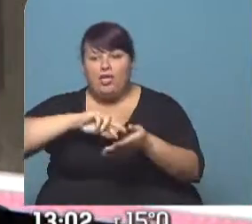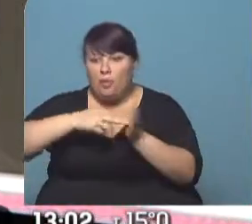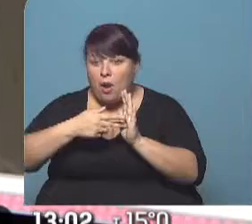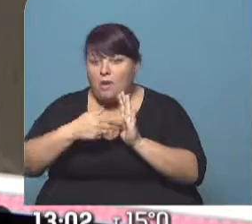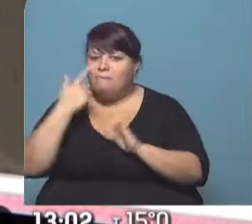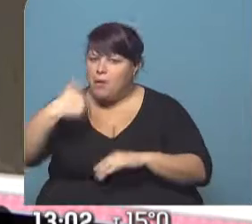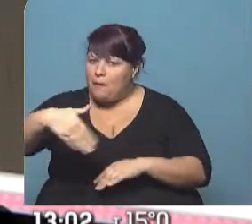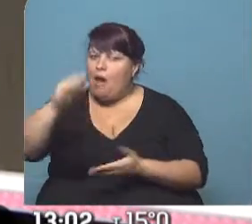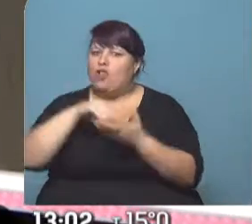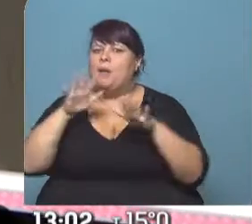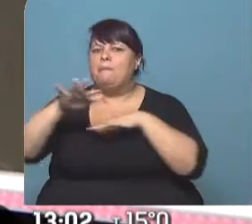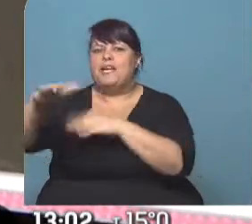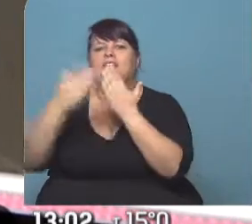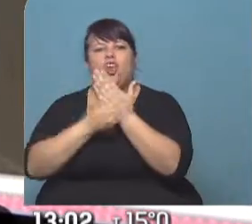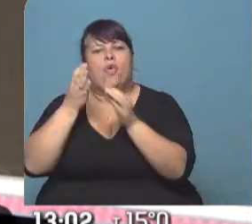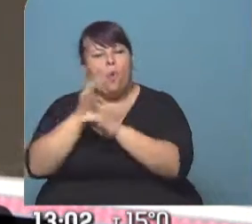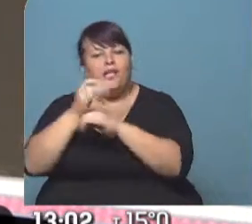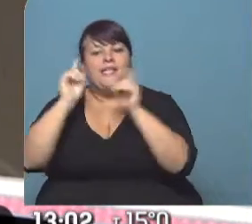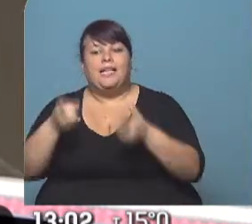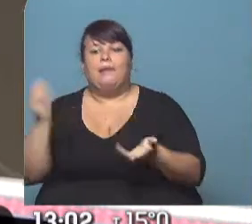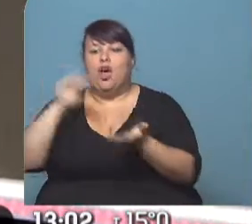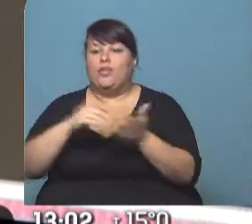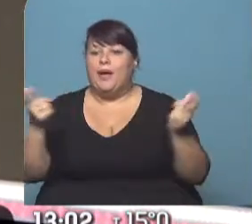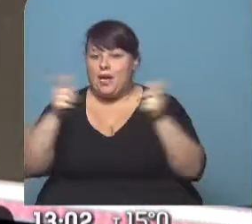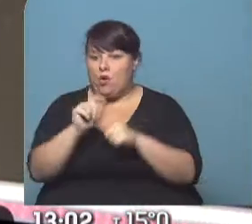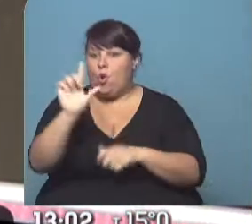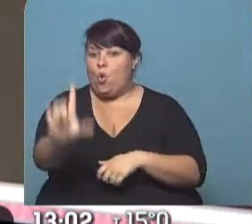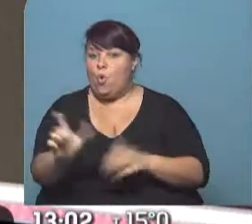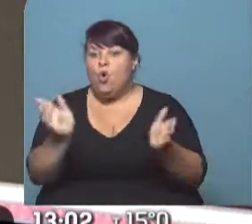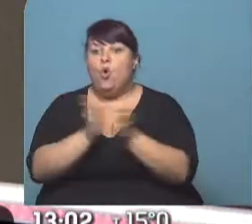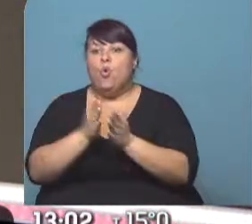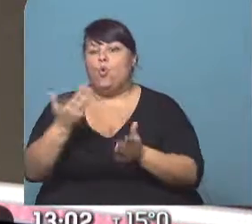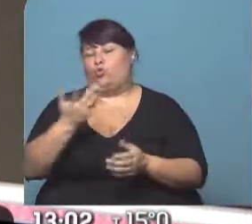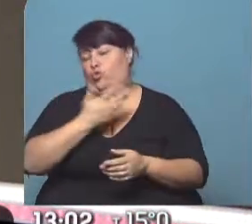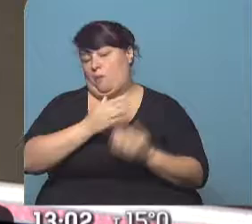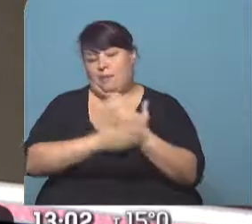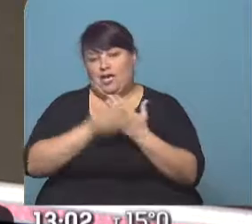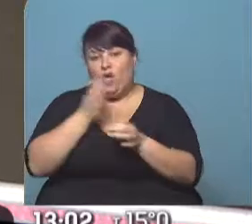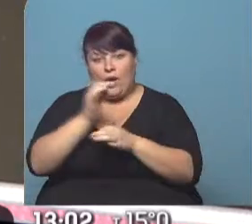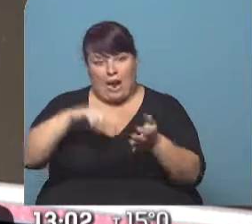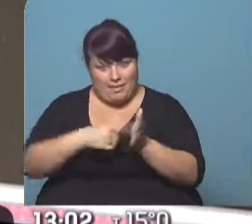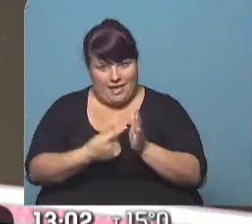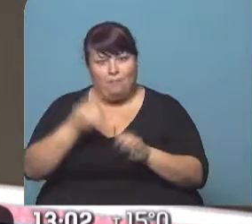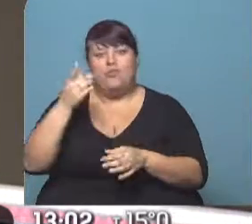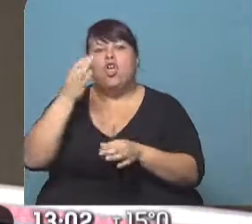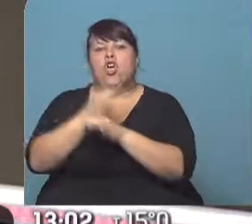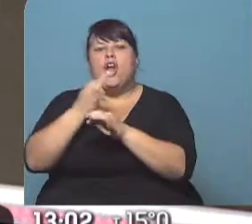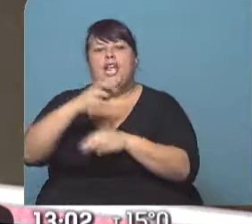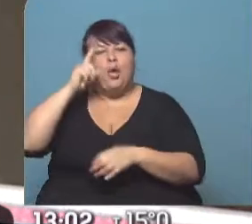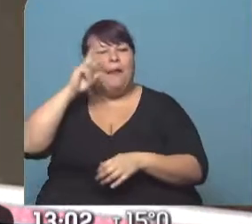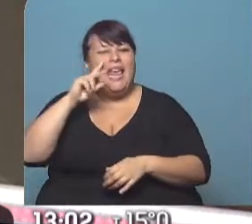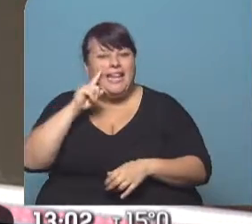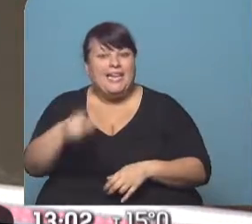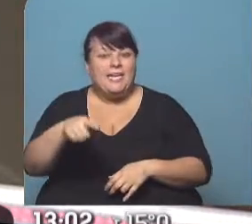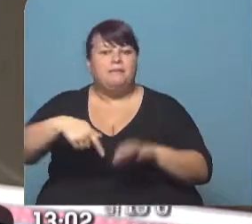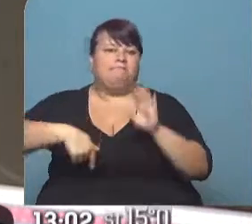avisora una nueva marcha al ministerio de educación y también una nueva reunión el próximo lunes con las autoridades educativas porteñas el carlos pellegrini el colegio es uno